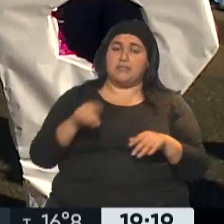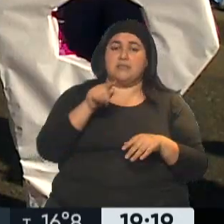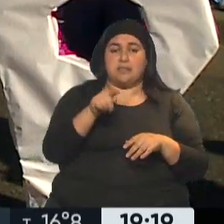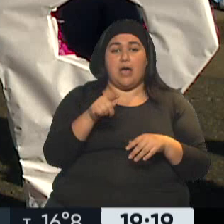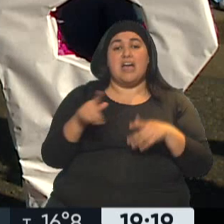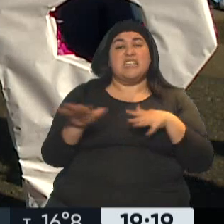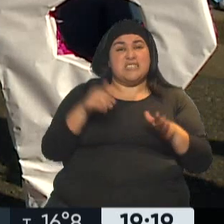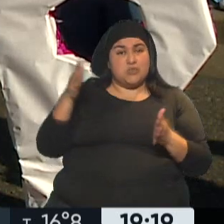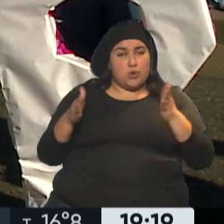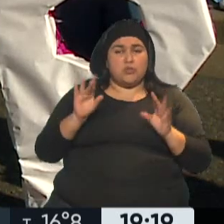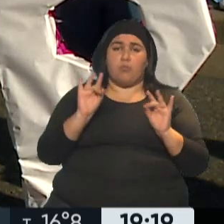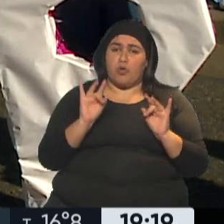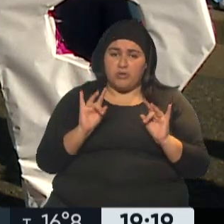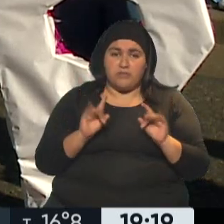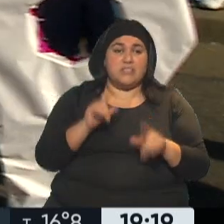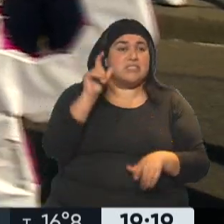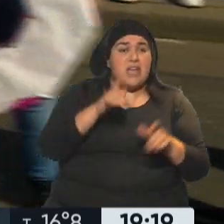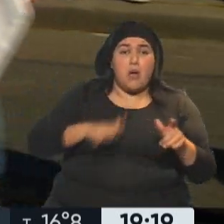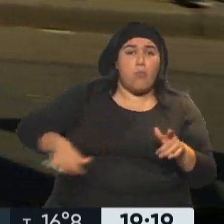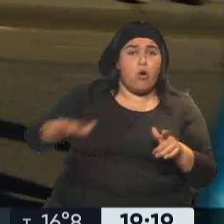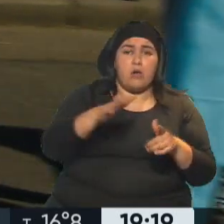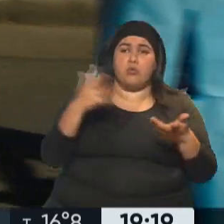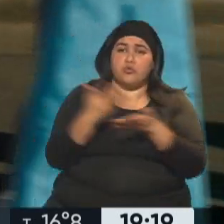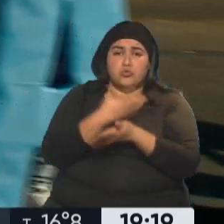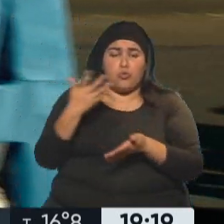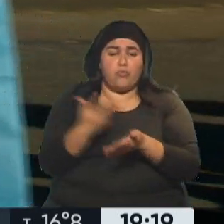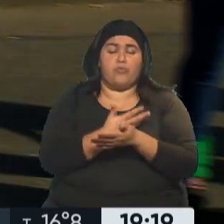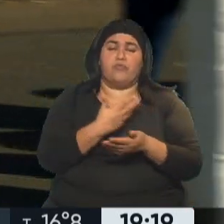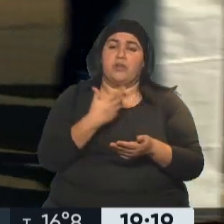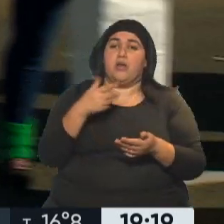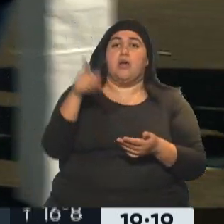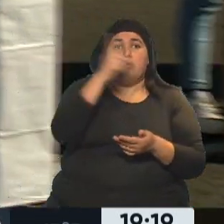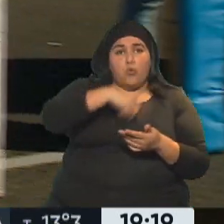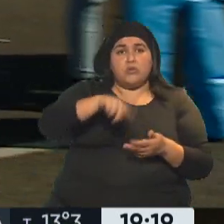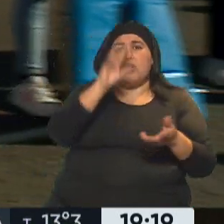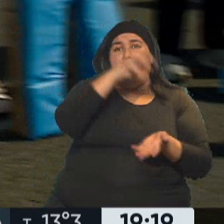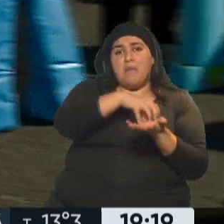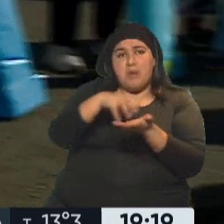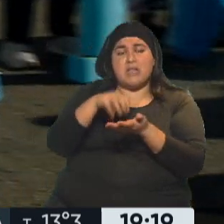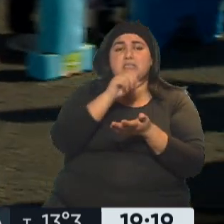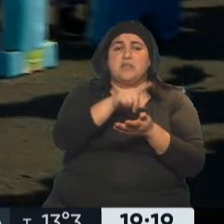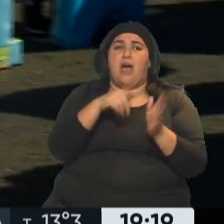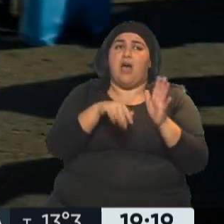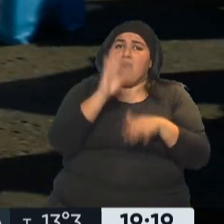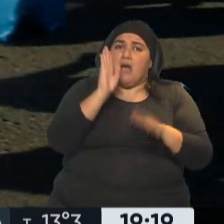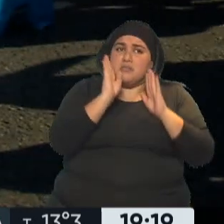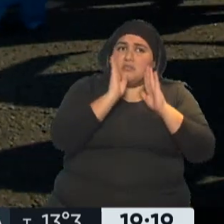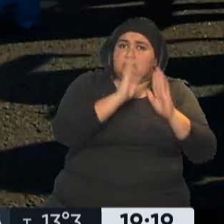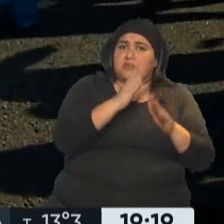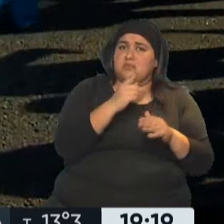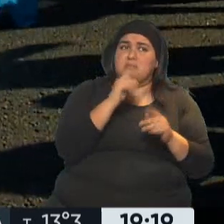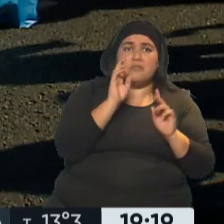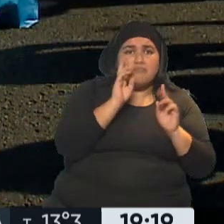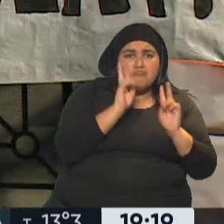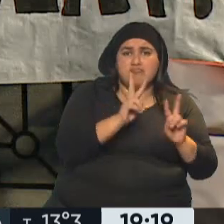es difícil de nuestra gente, que tienen un nivel de privilegio y que miren un poquito más allá de sus intereses al conjunto